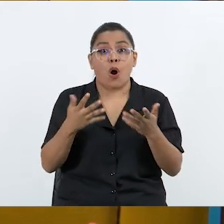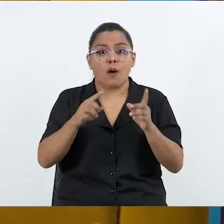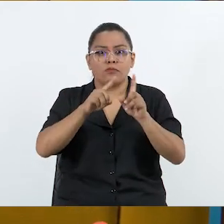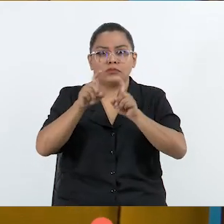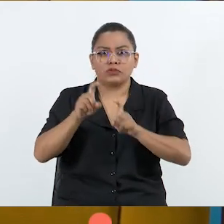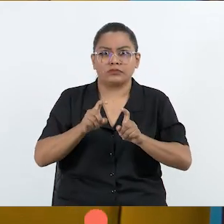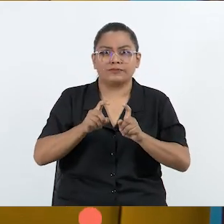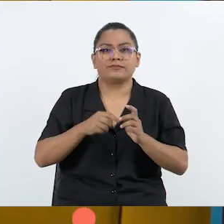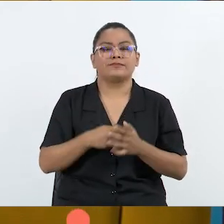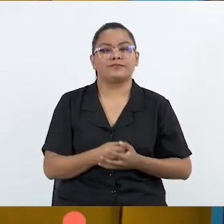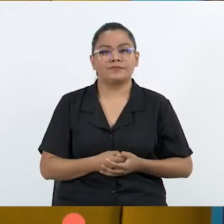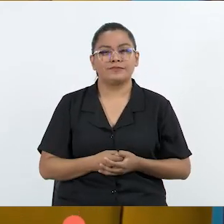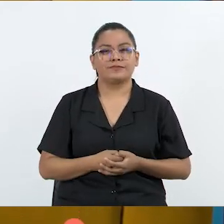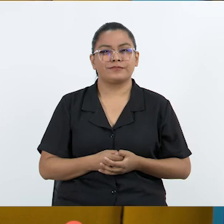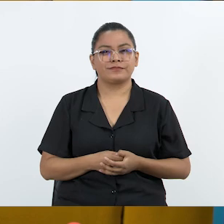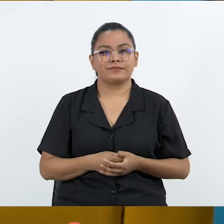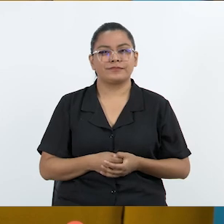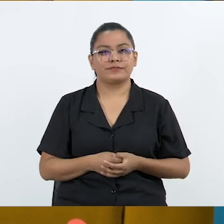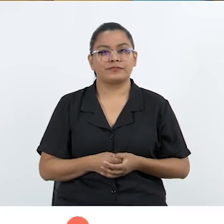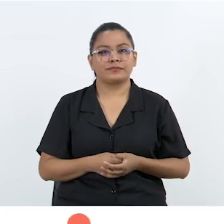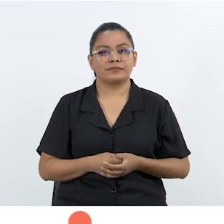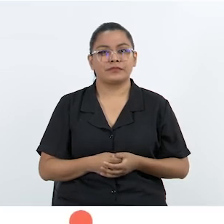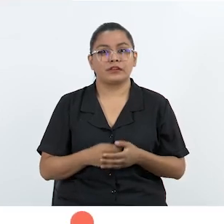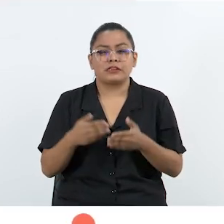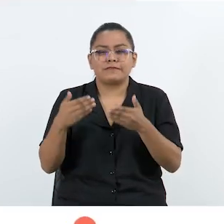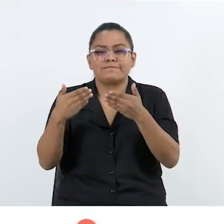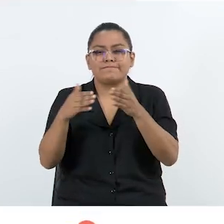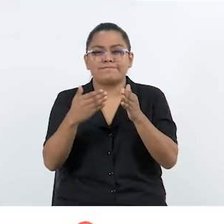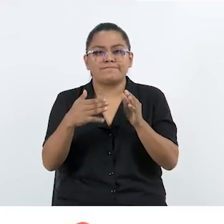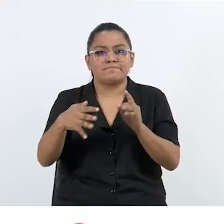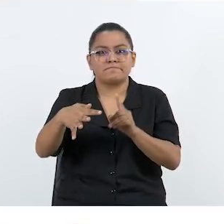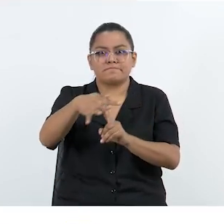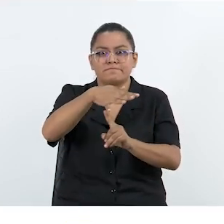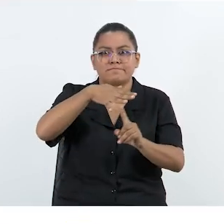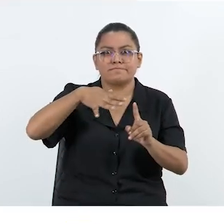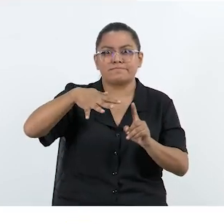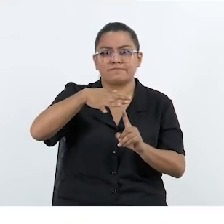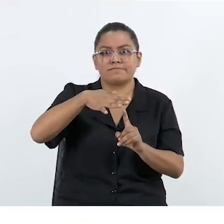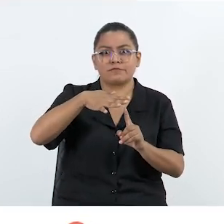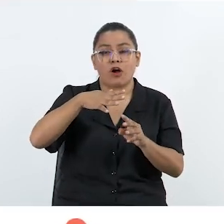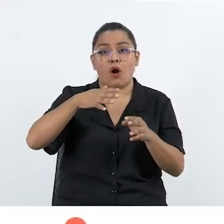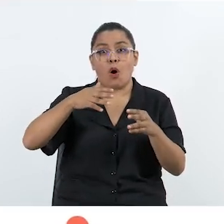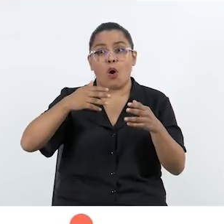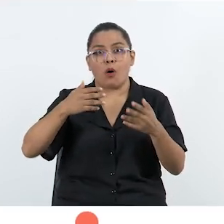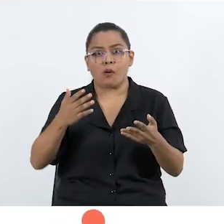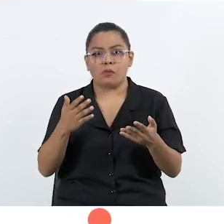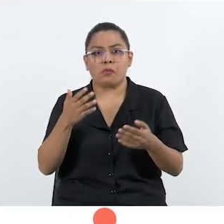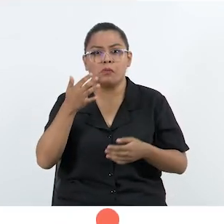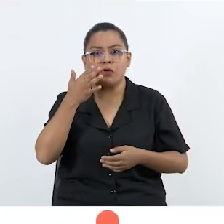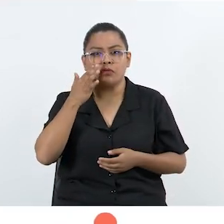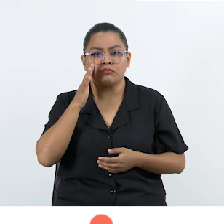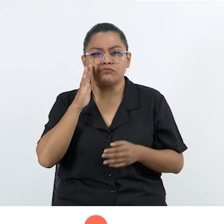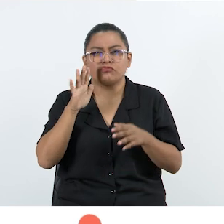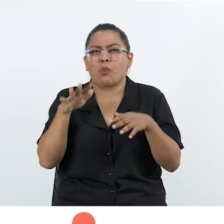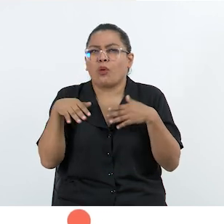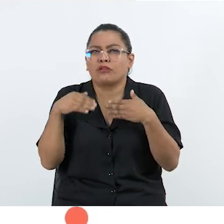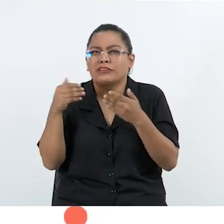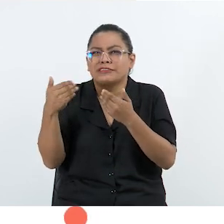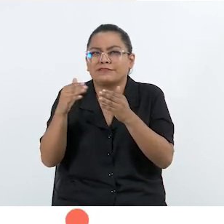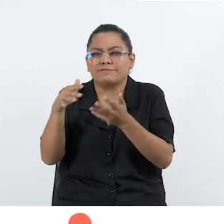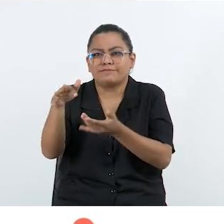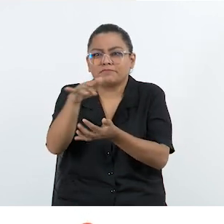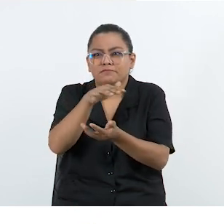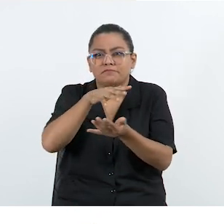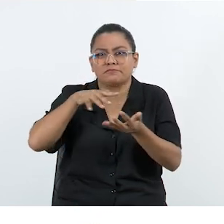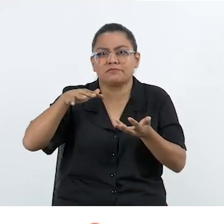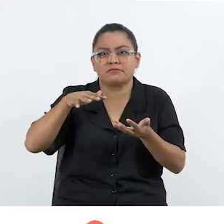y formularlo como pregunta. La diversidad ambiental versus ¿por qué existen